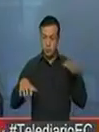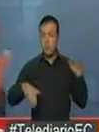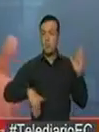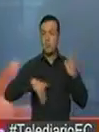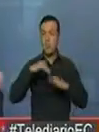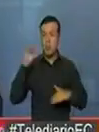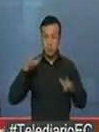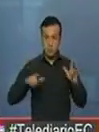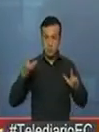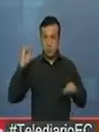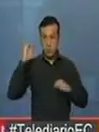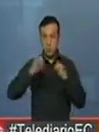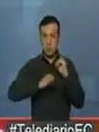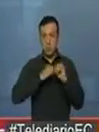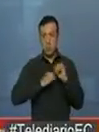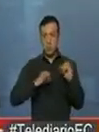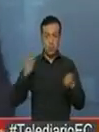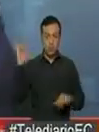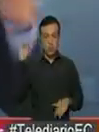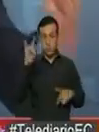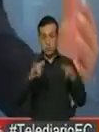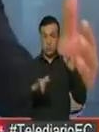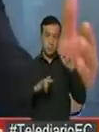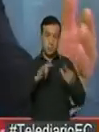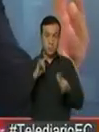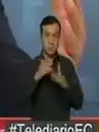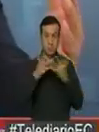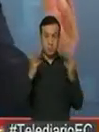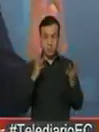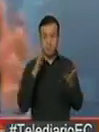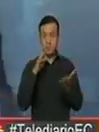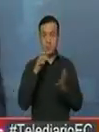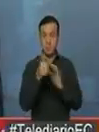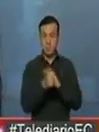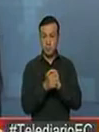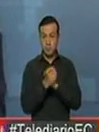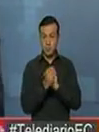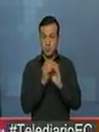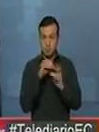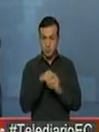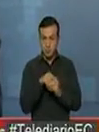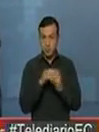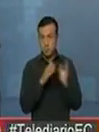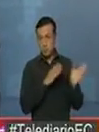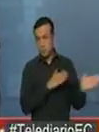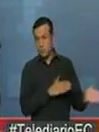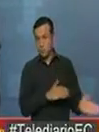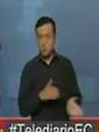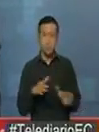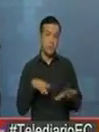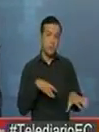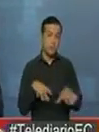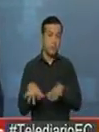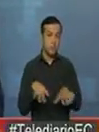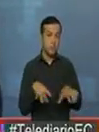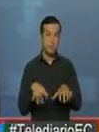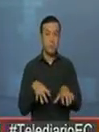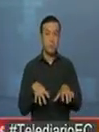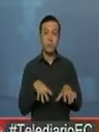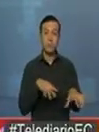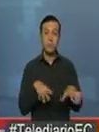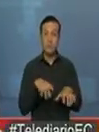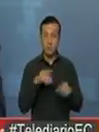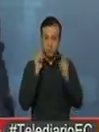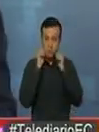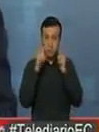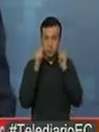el turismo internacional y a través del cual también se puede llegar a las Islas Galápagos. ¿Cuáles un poco son las acciones que se asumirán para tener